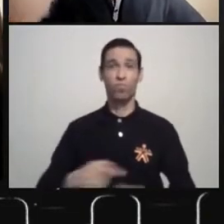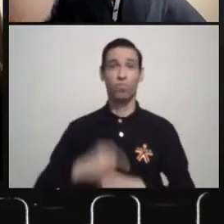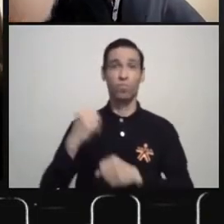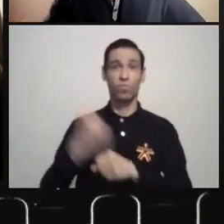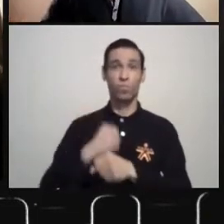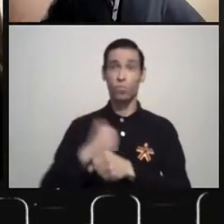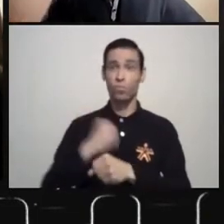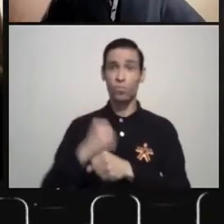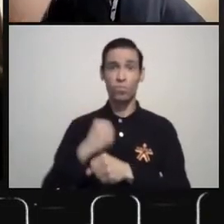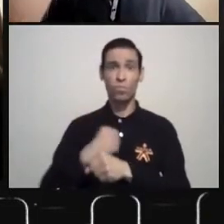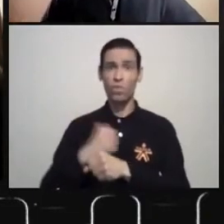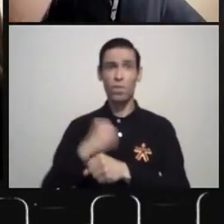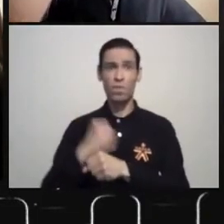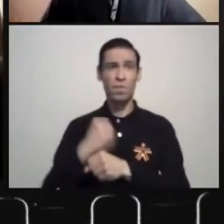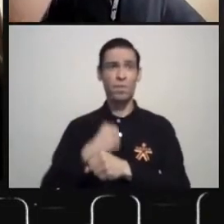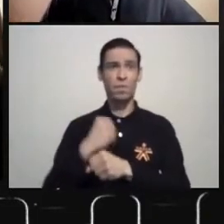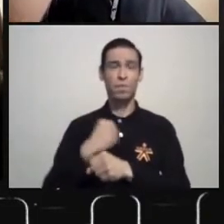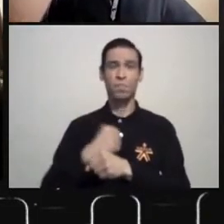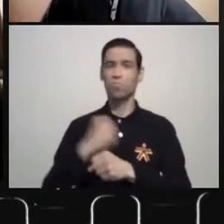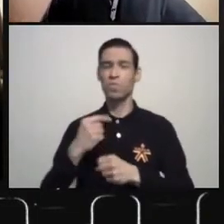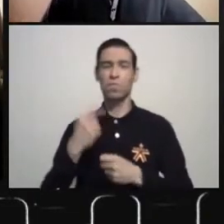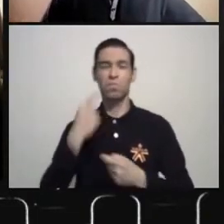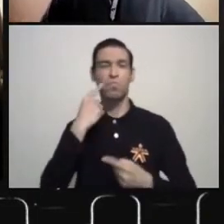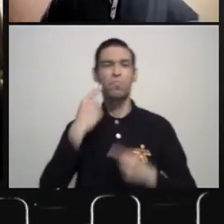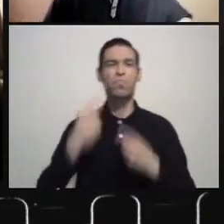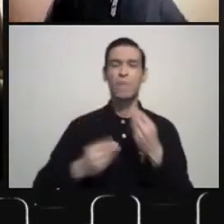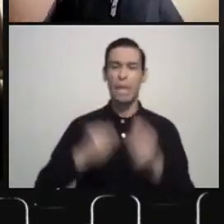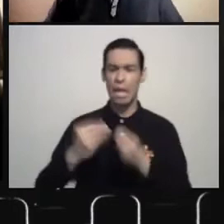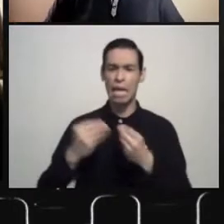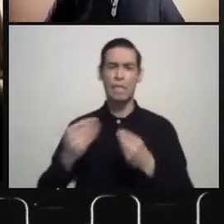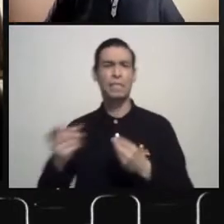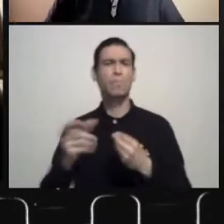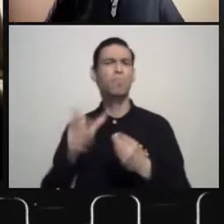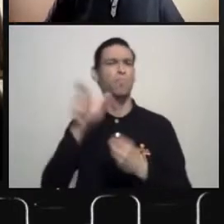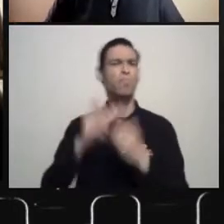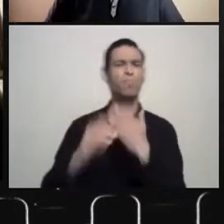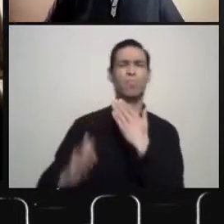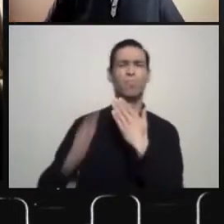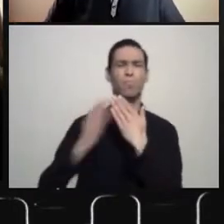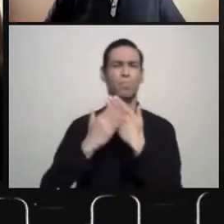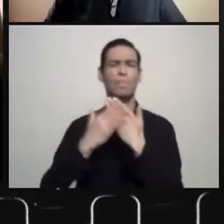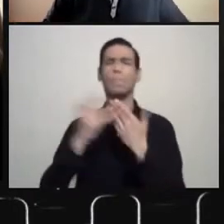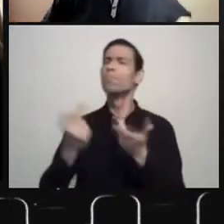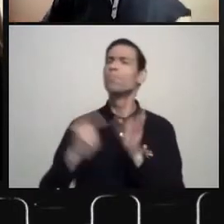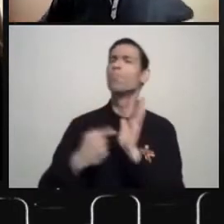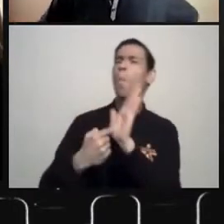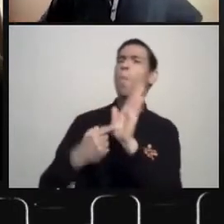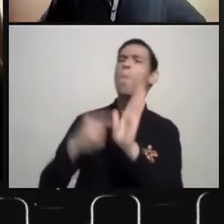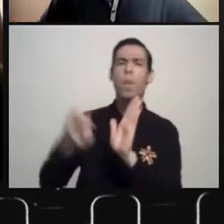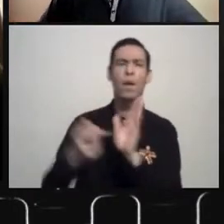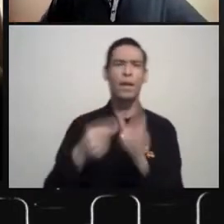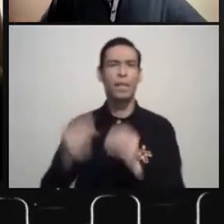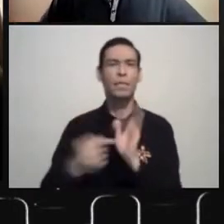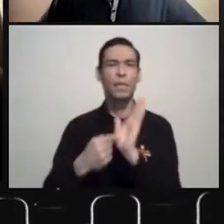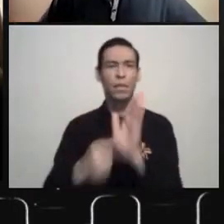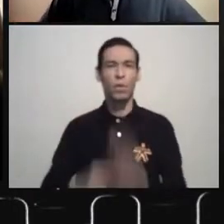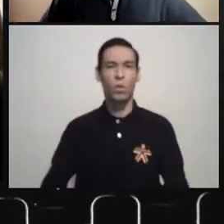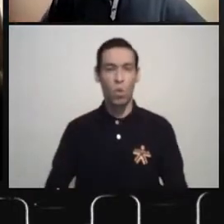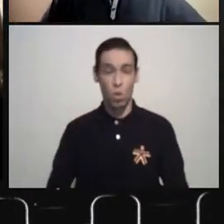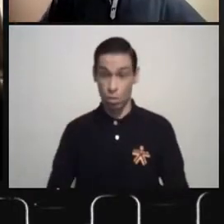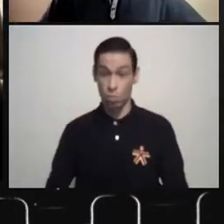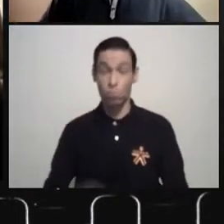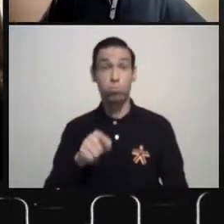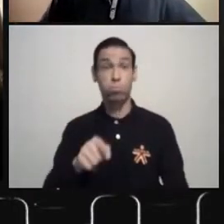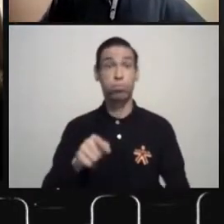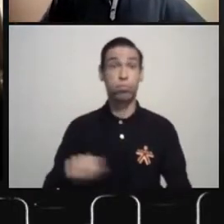ahora son operadores. Un día me agarró y me dijo, ven, quiero mostrarte algo de lo que he hecho, Chris, ¿qué opinas? Me mostró y se hizo una serie de